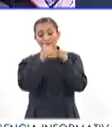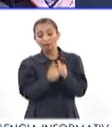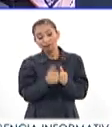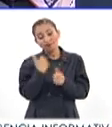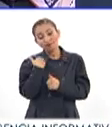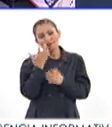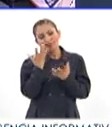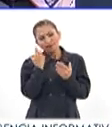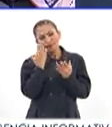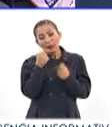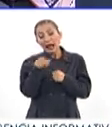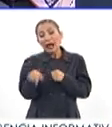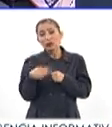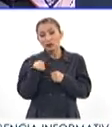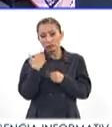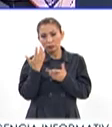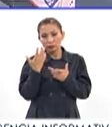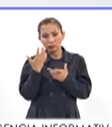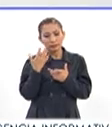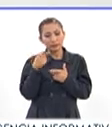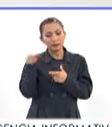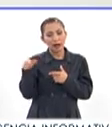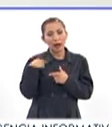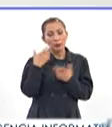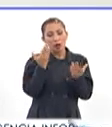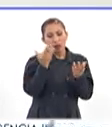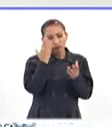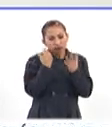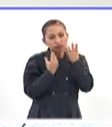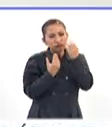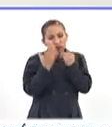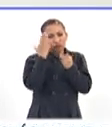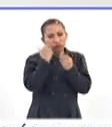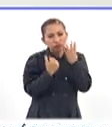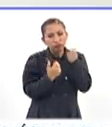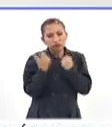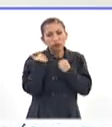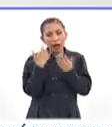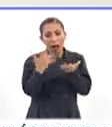Y entonces lo que ellos se encargan es que se va capacitando